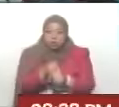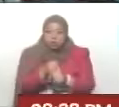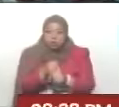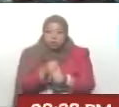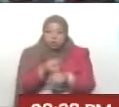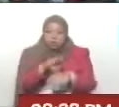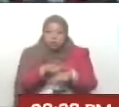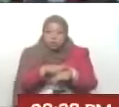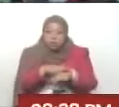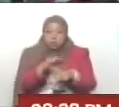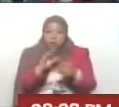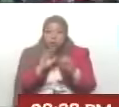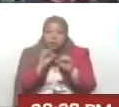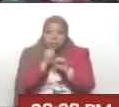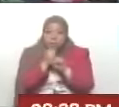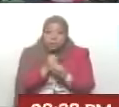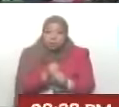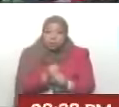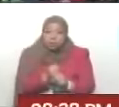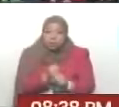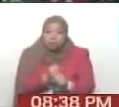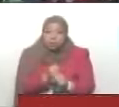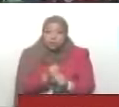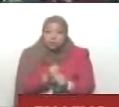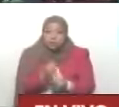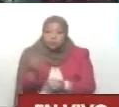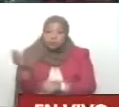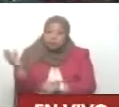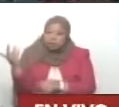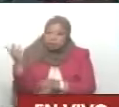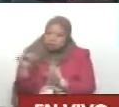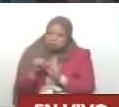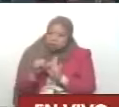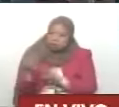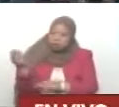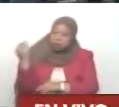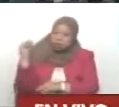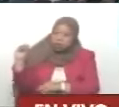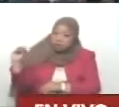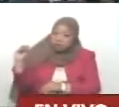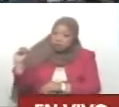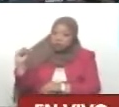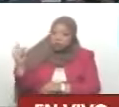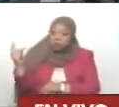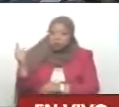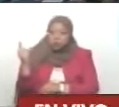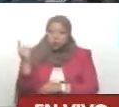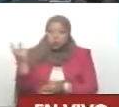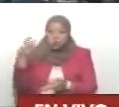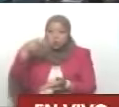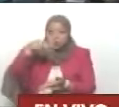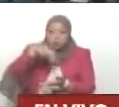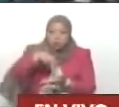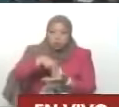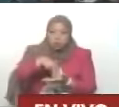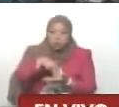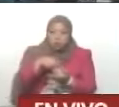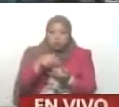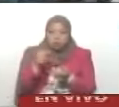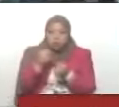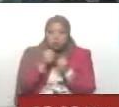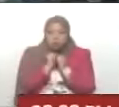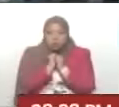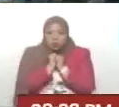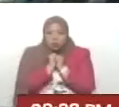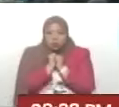le dije. Le dije a ella, ven, sube, sube. Y ahí mismo la gente la agarró, yo la agarré,